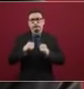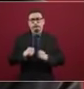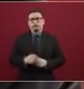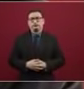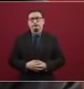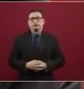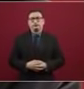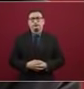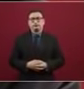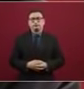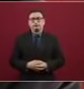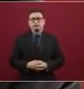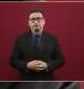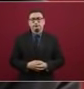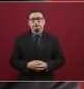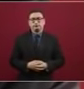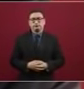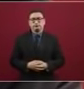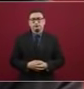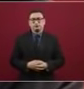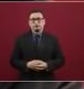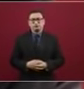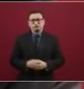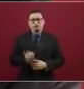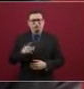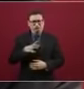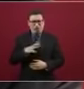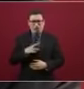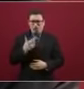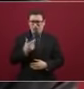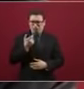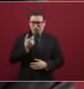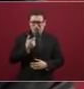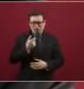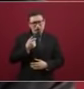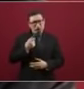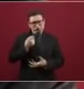y tiene los recursos. No hay